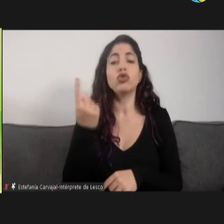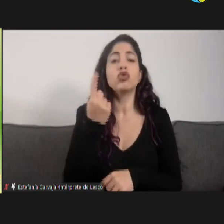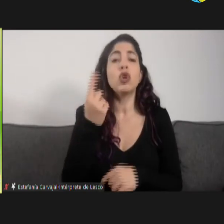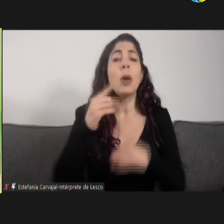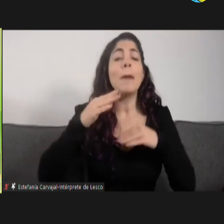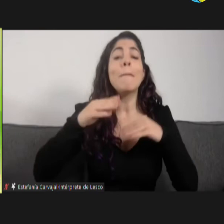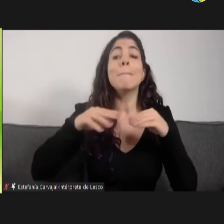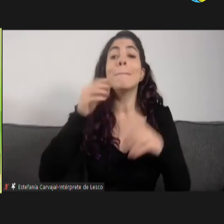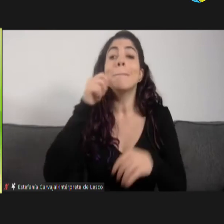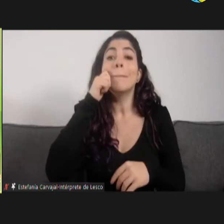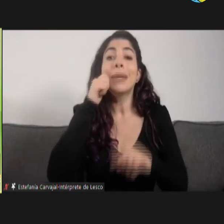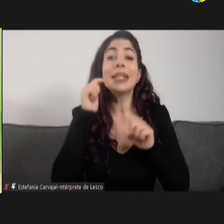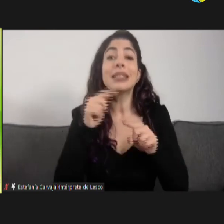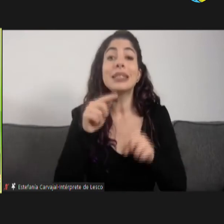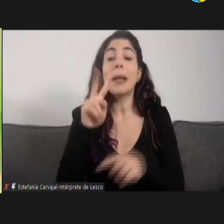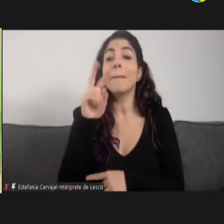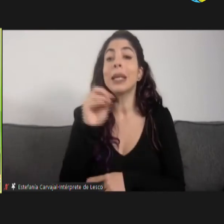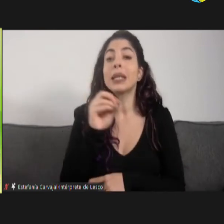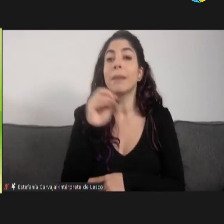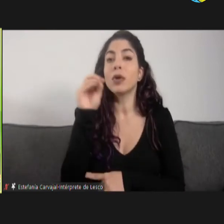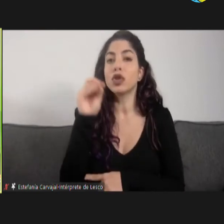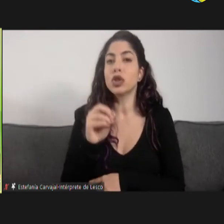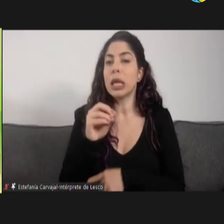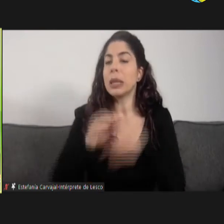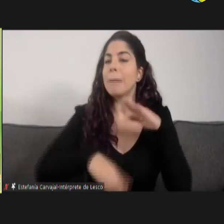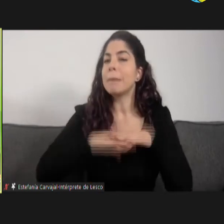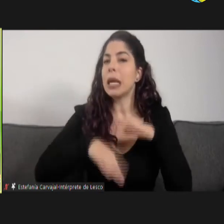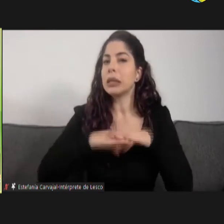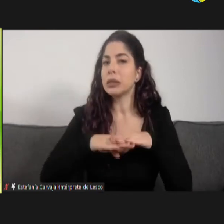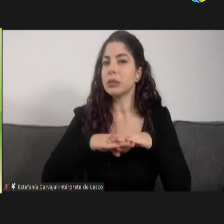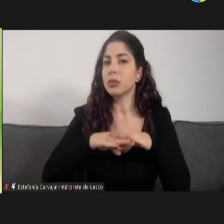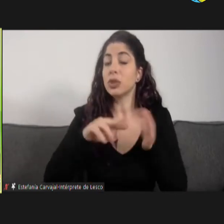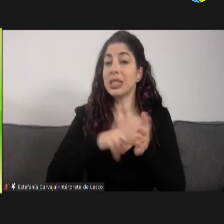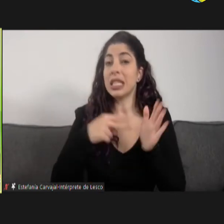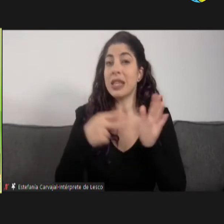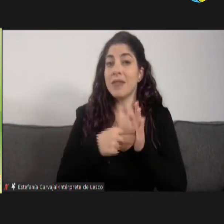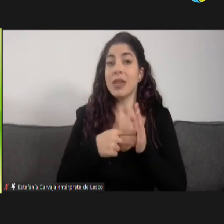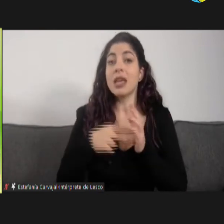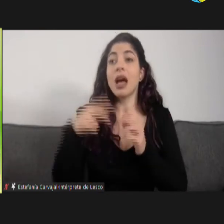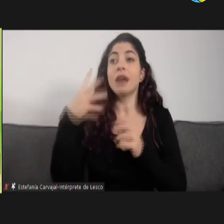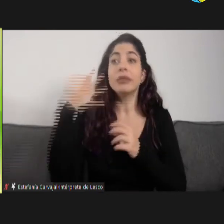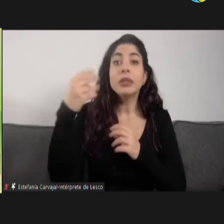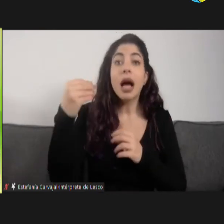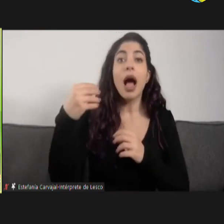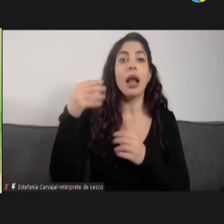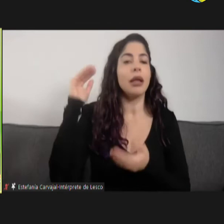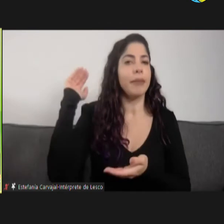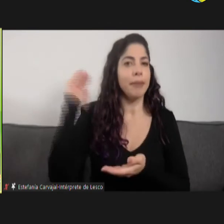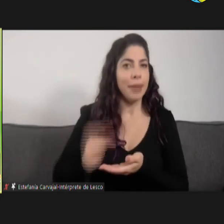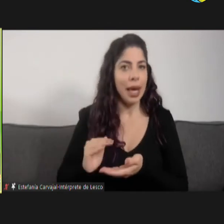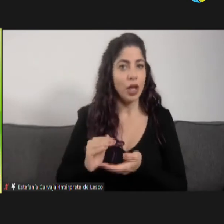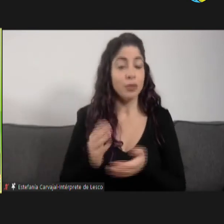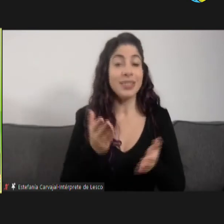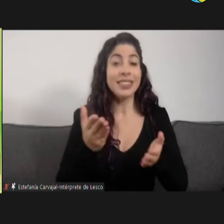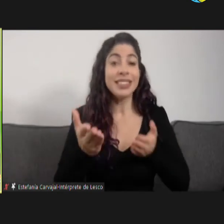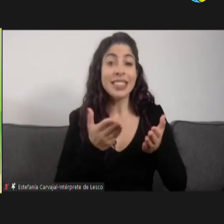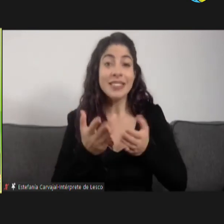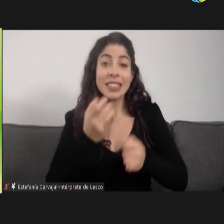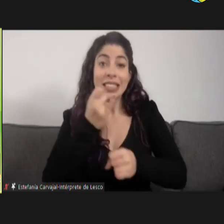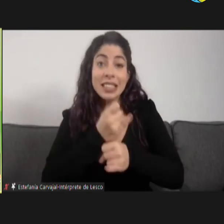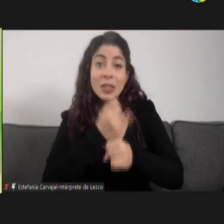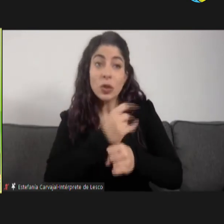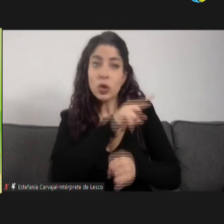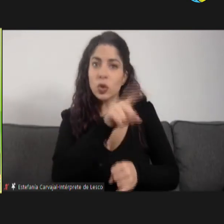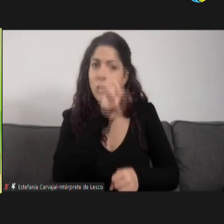20% de todo el personal. Con esto reducimos movilidad los servicios de las instituciones deben